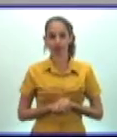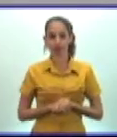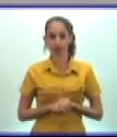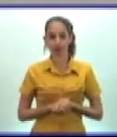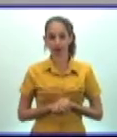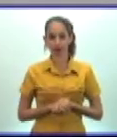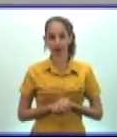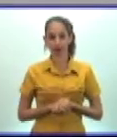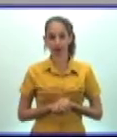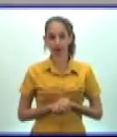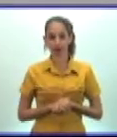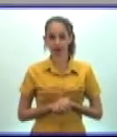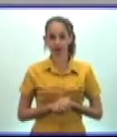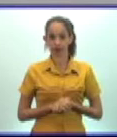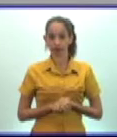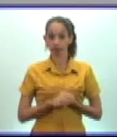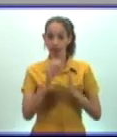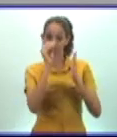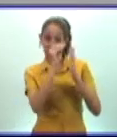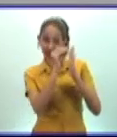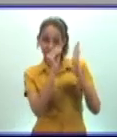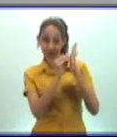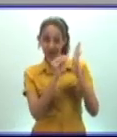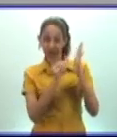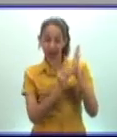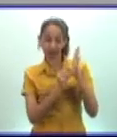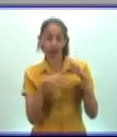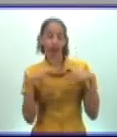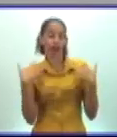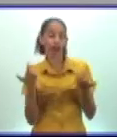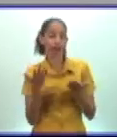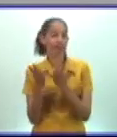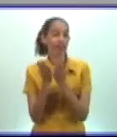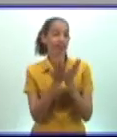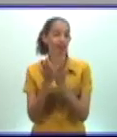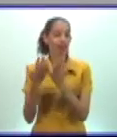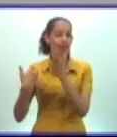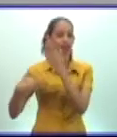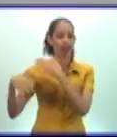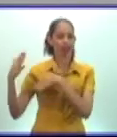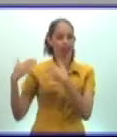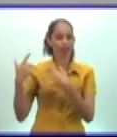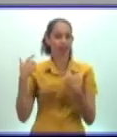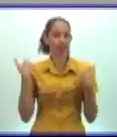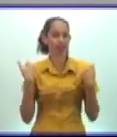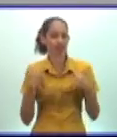El orden operación lo estás estudiando desde que estás en la enseñanza primaria.